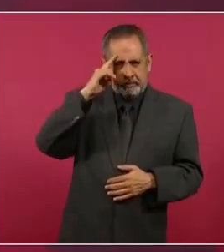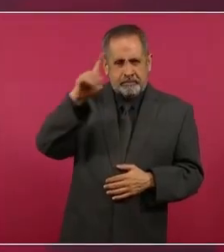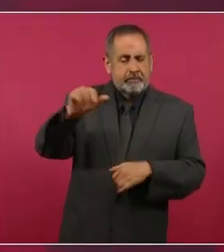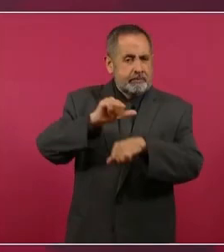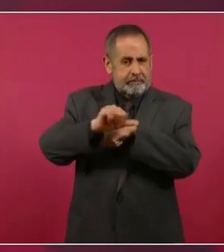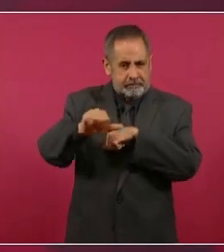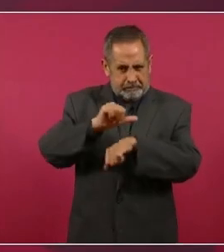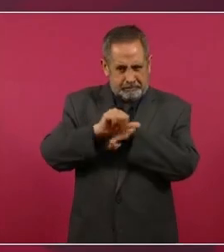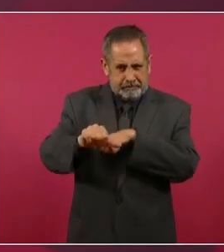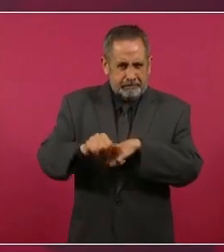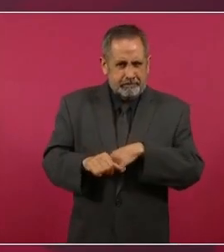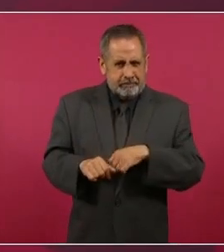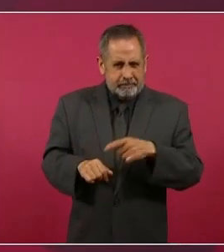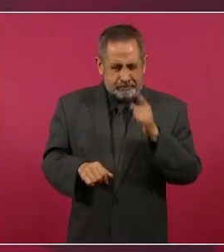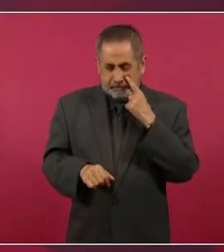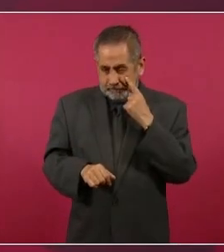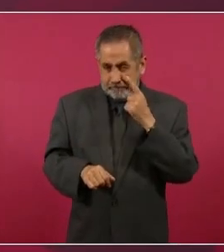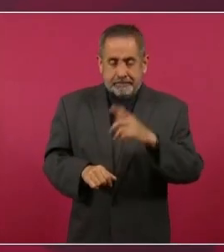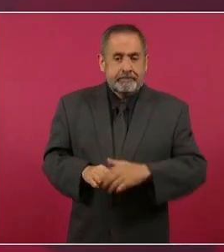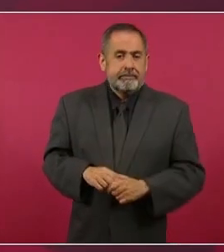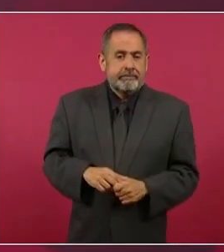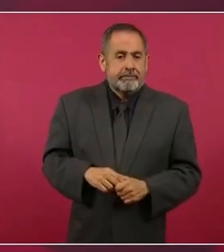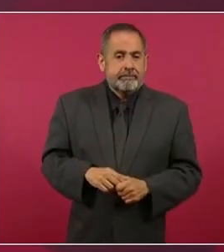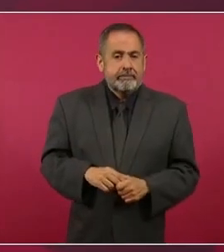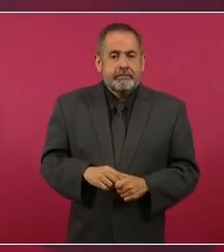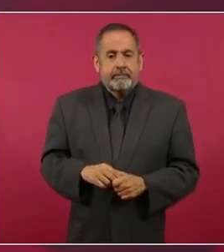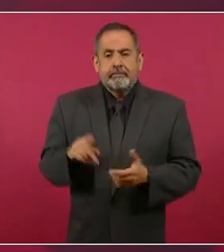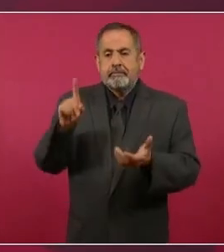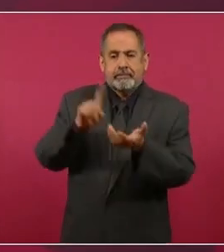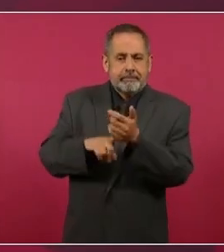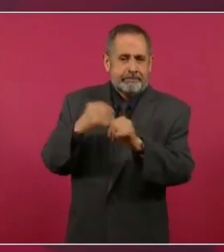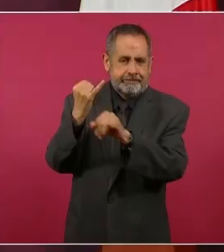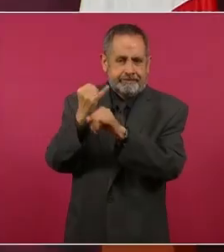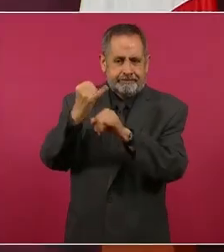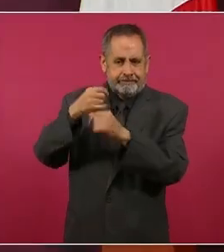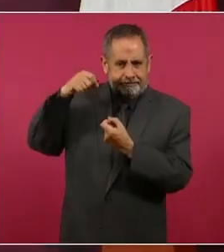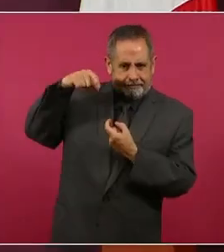Argentina, solo en servicio de Internet